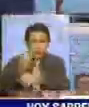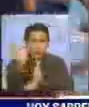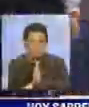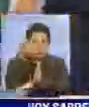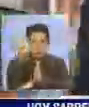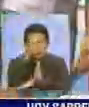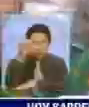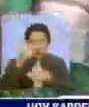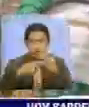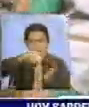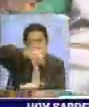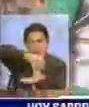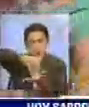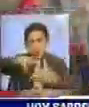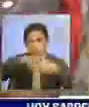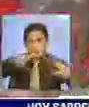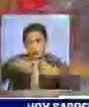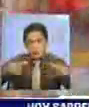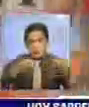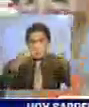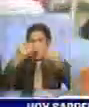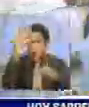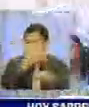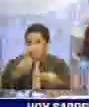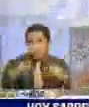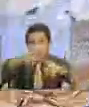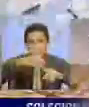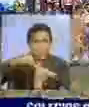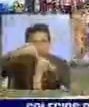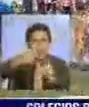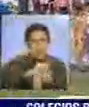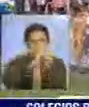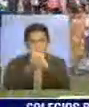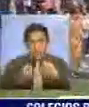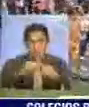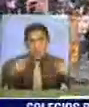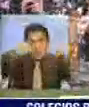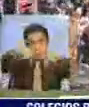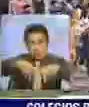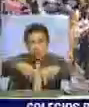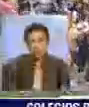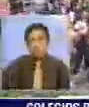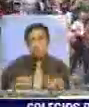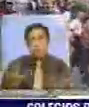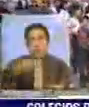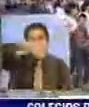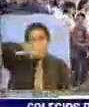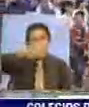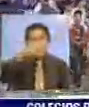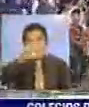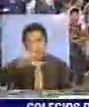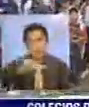ciudad metropolitana, grande, hermosa, y su gran transformación. Pero aquí hay que... ¿Dónde está Miguel